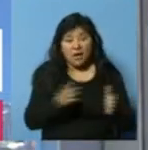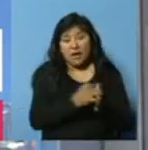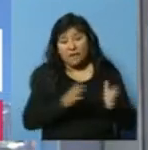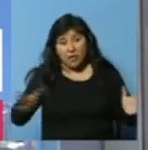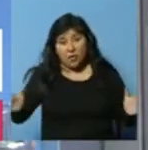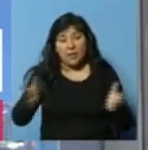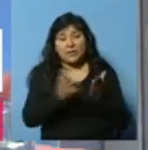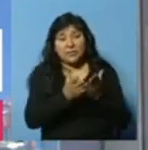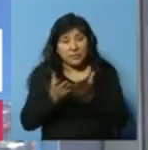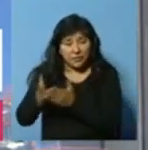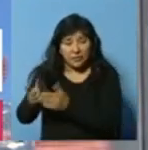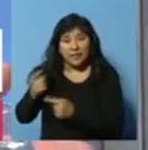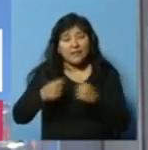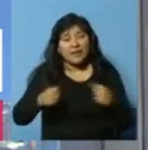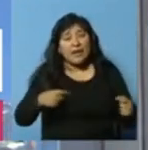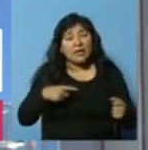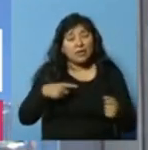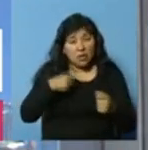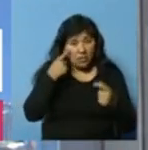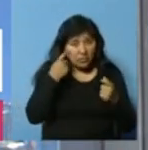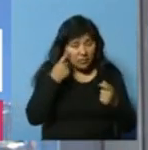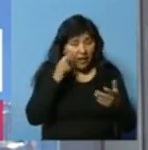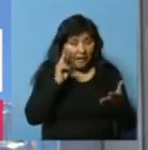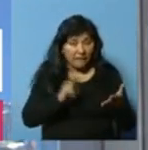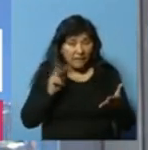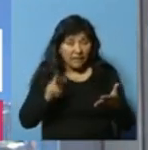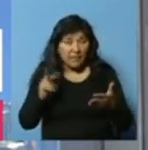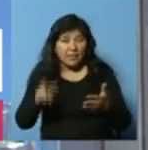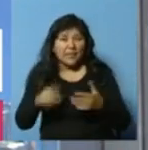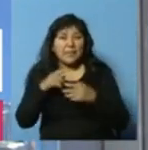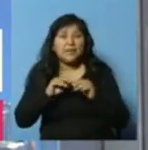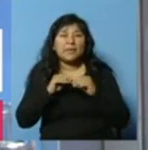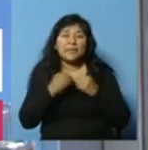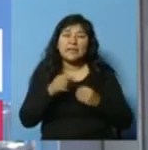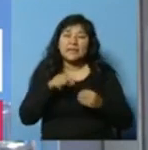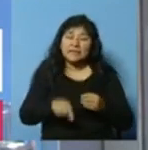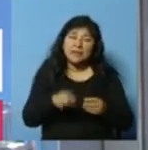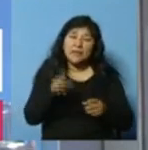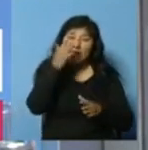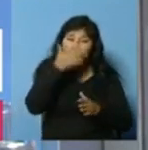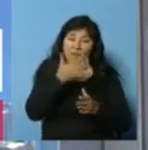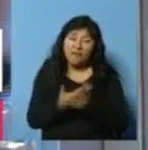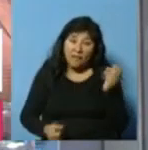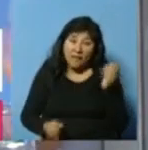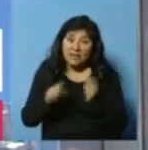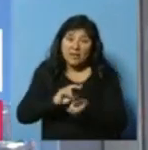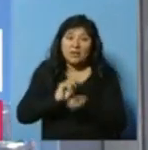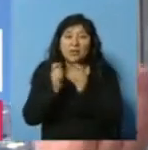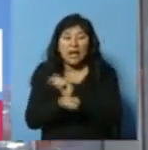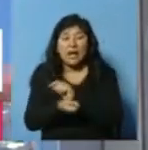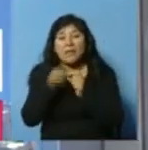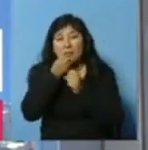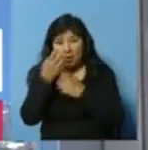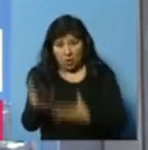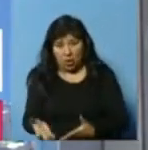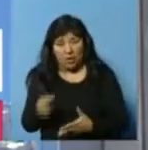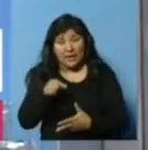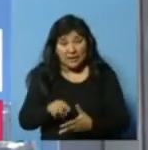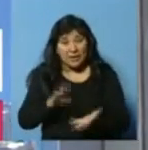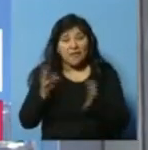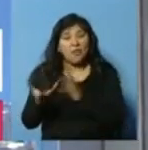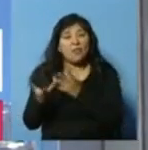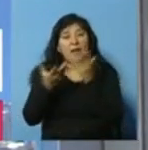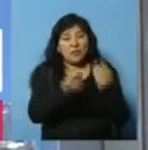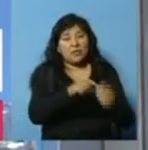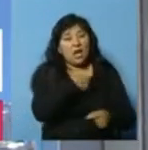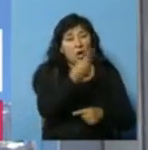donde precisa hacer mejorada y esto va a ayudar mucho a todos los compañeros que vienen en la escuela